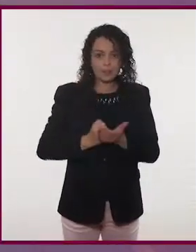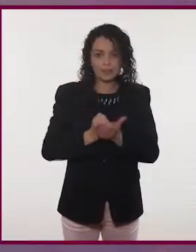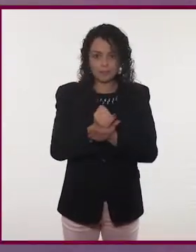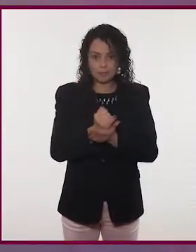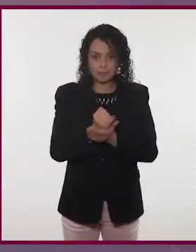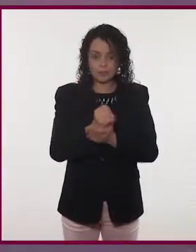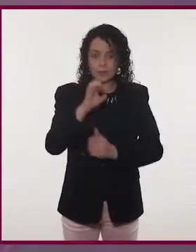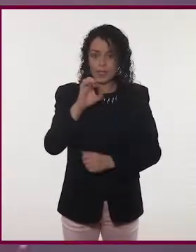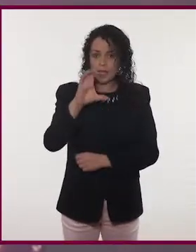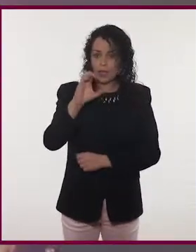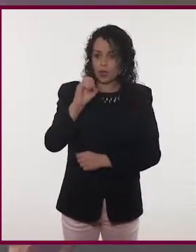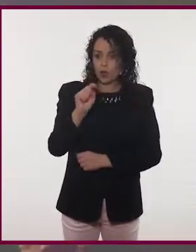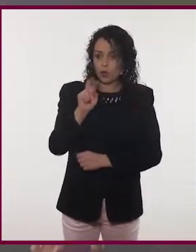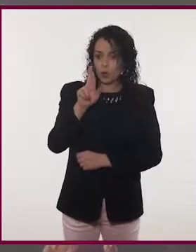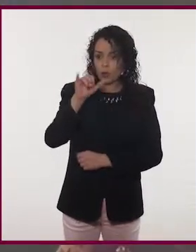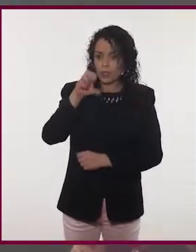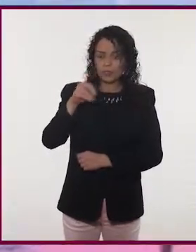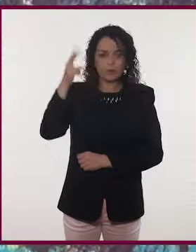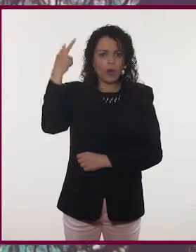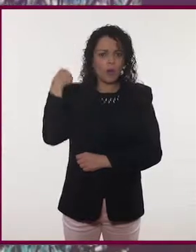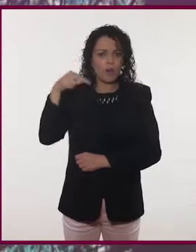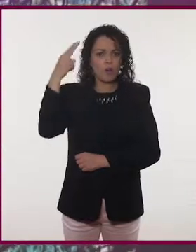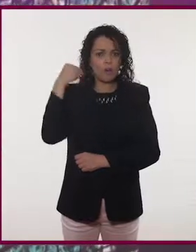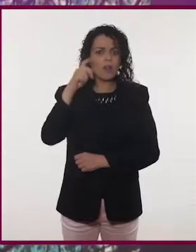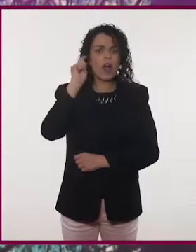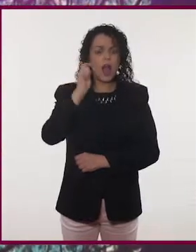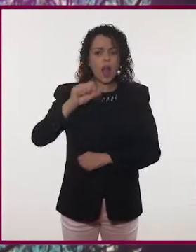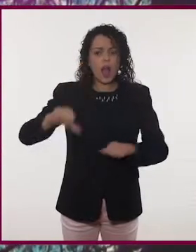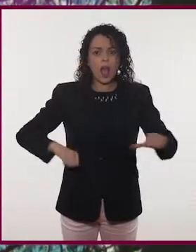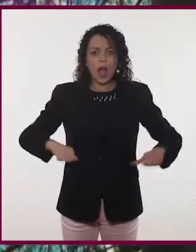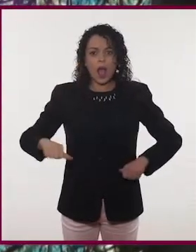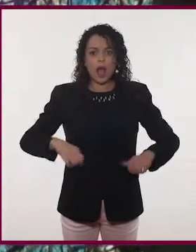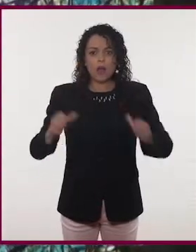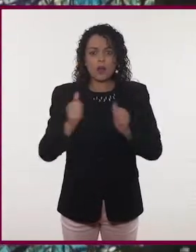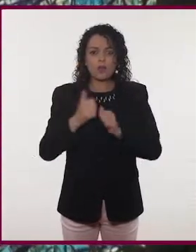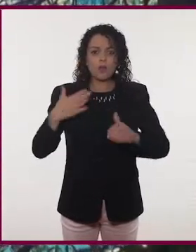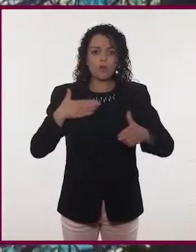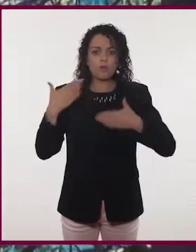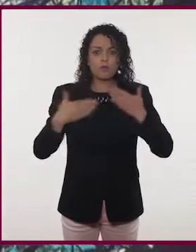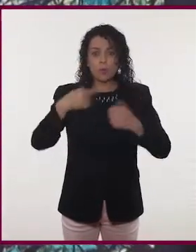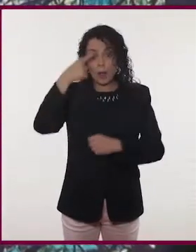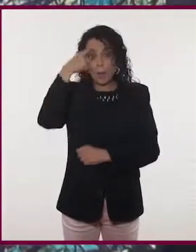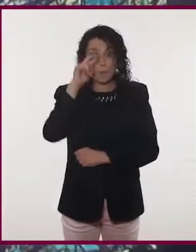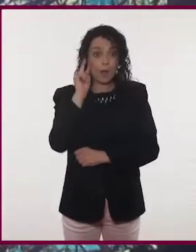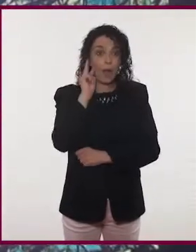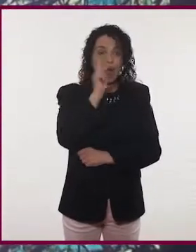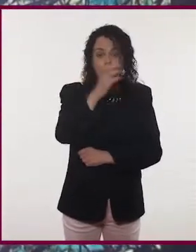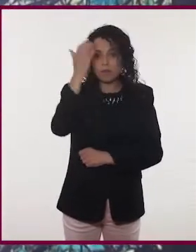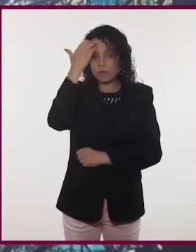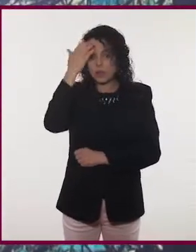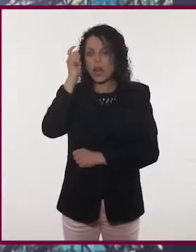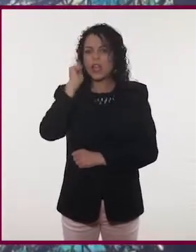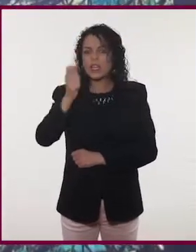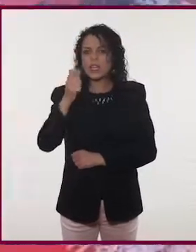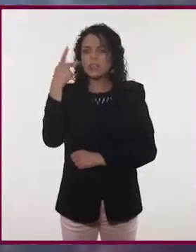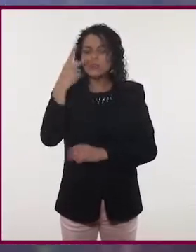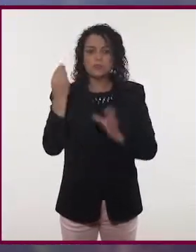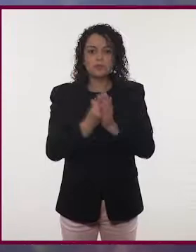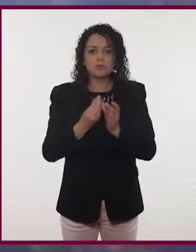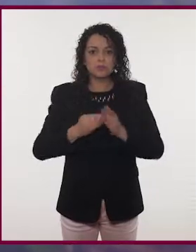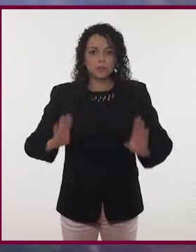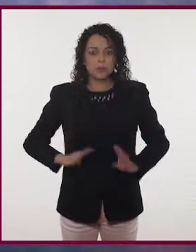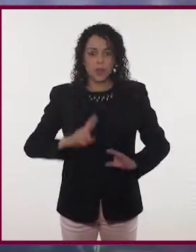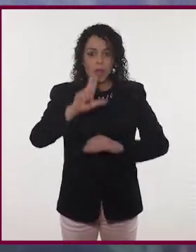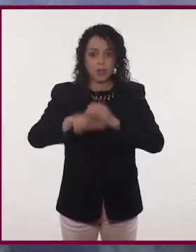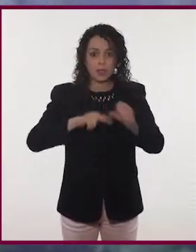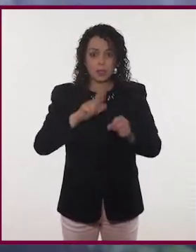Ecoturismo: viajes que tienen como fin realizar actividades recreativas de apreciación y conocimiento de la naturaleza a través